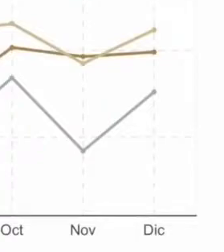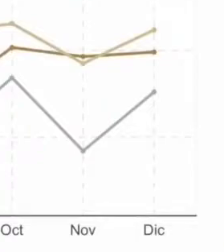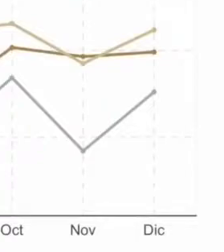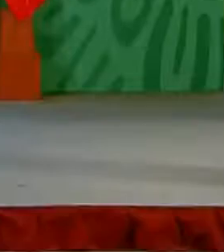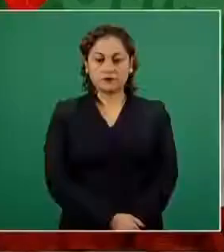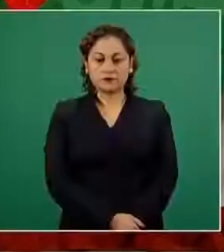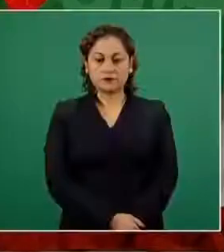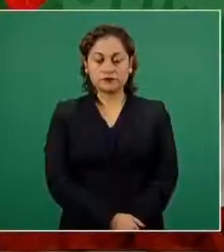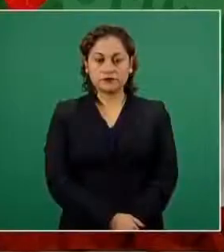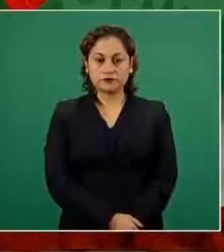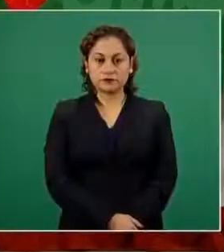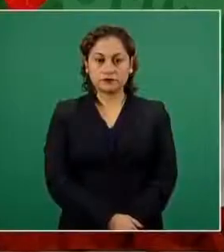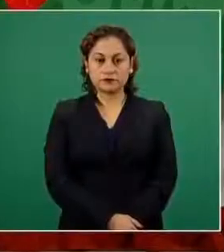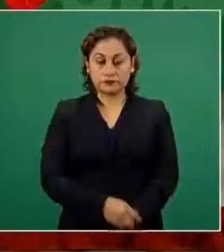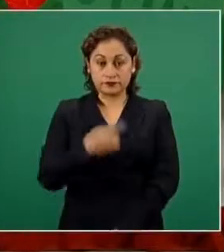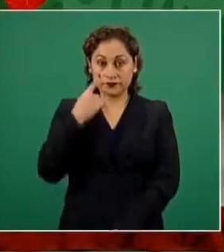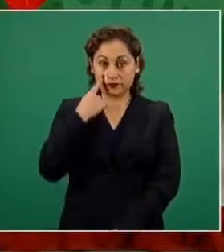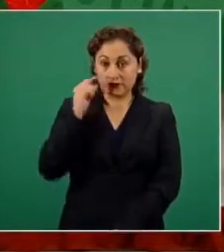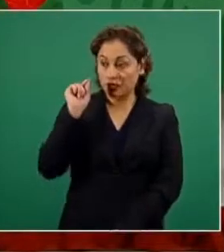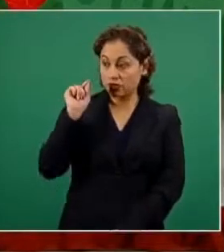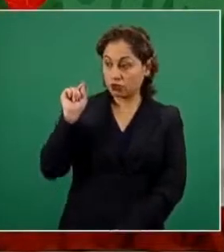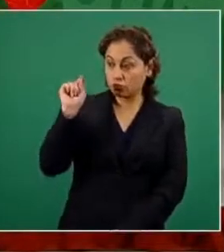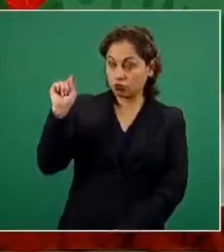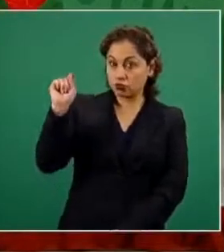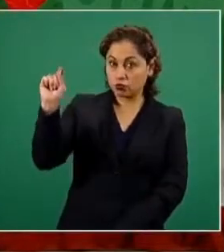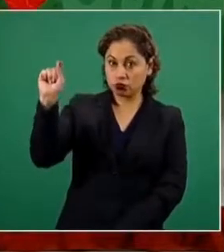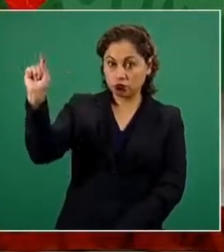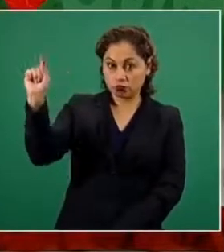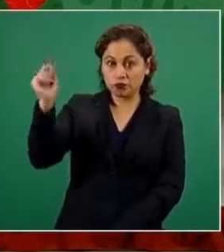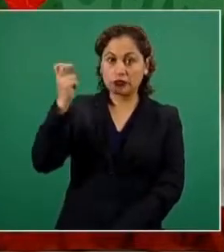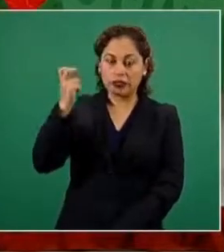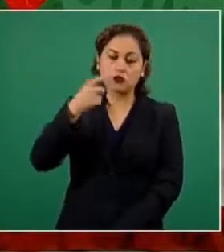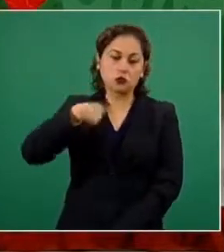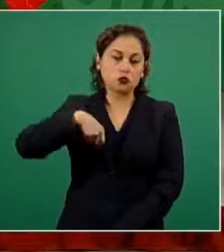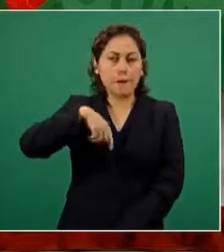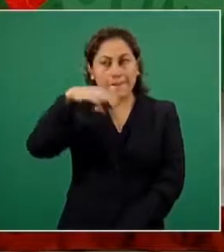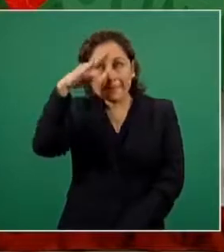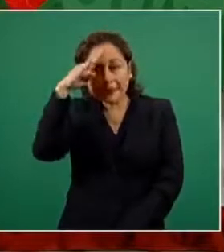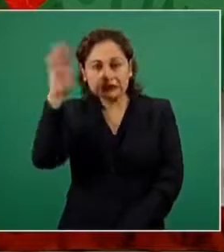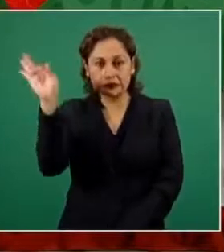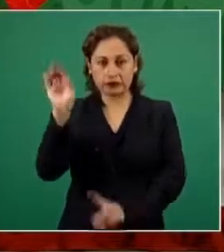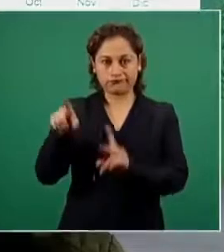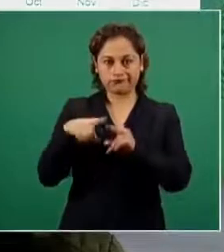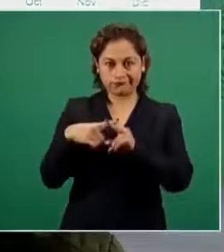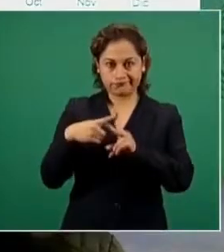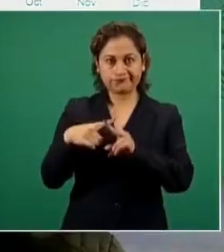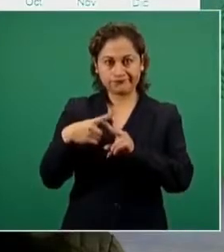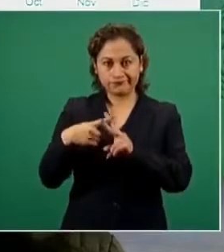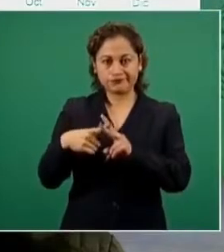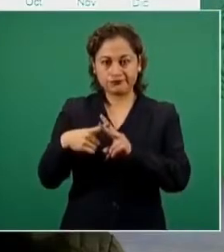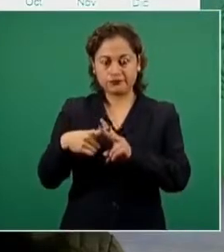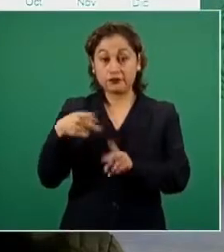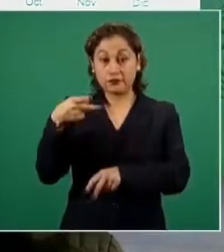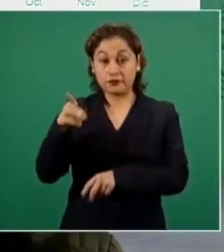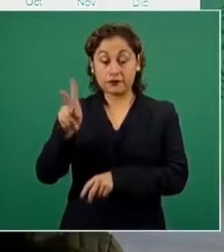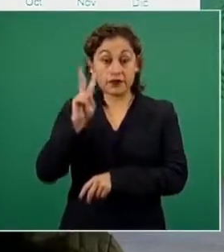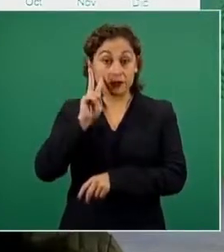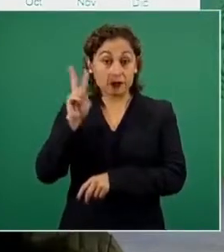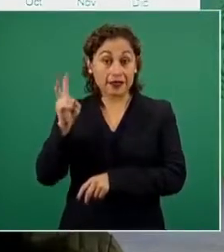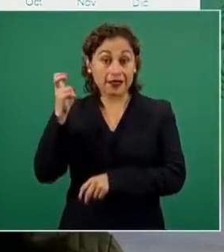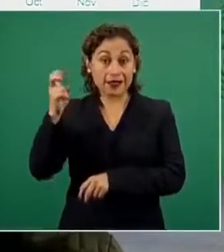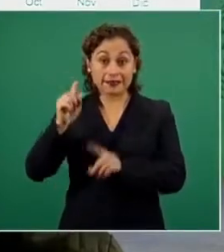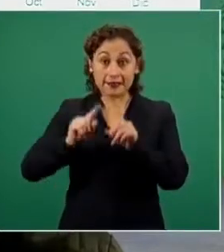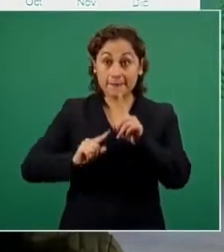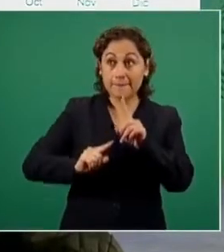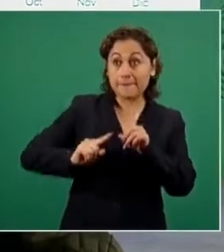Pero aquí se advierte con mucha claridad. Este fue el momento más difícil cuando se hizo el